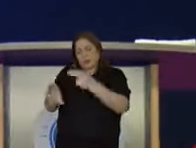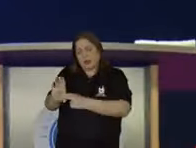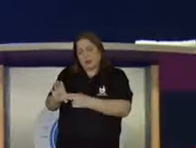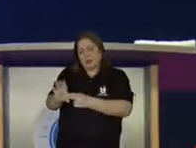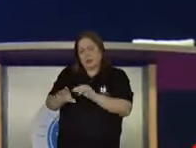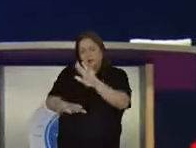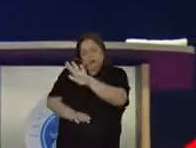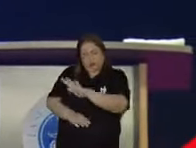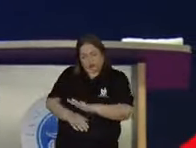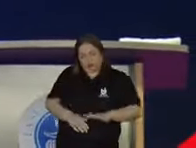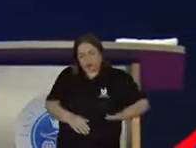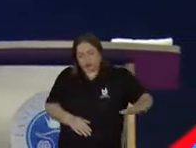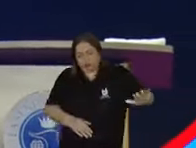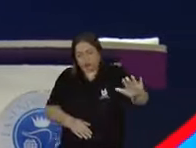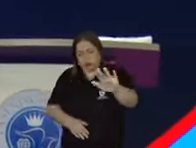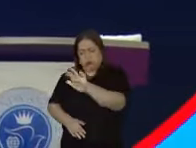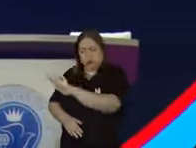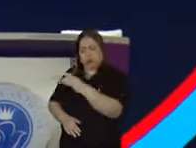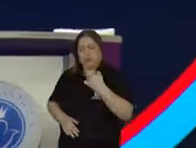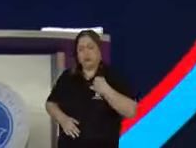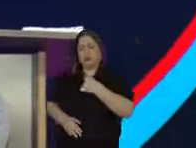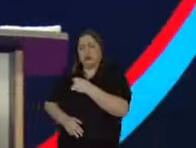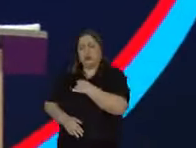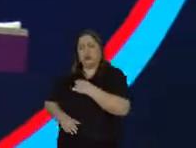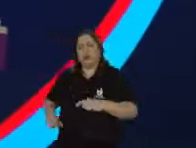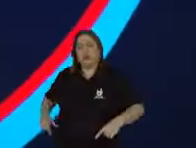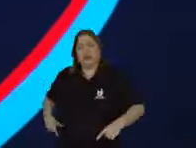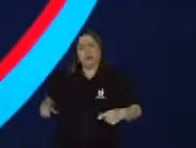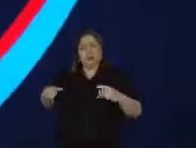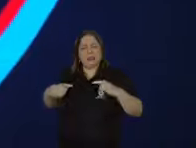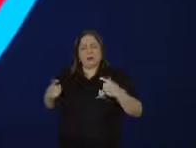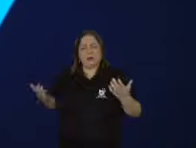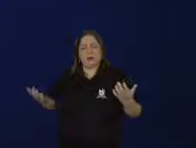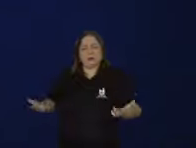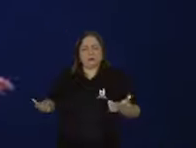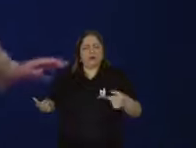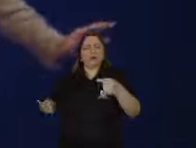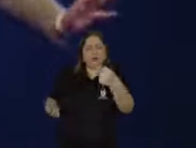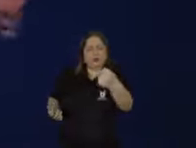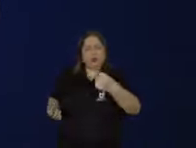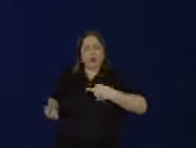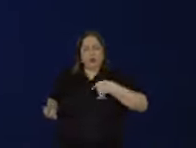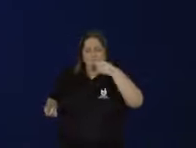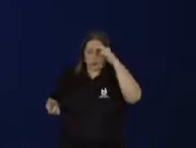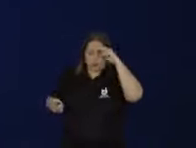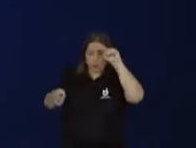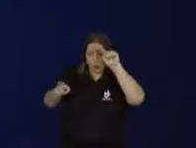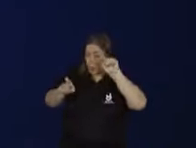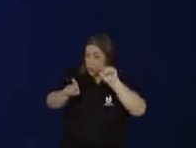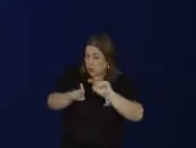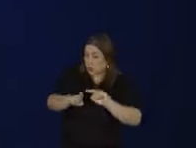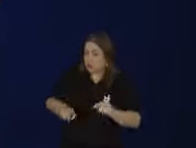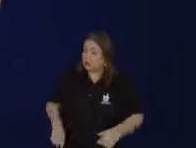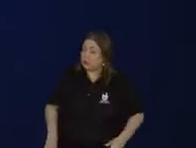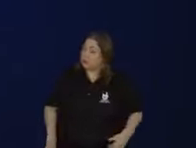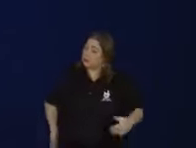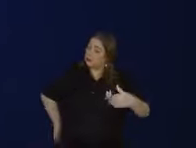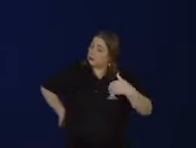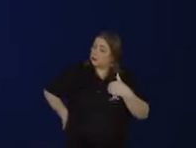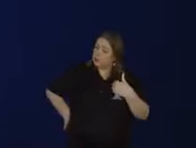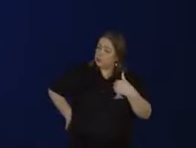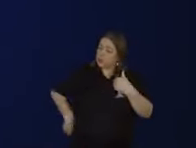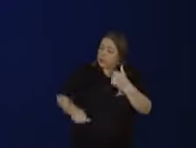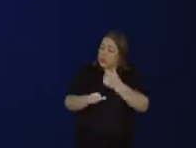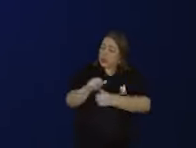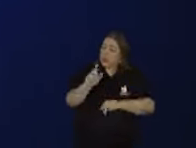escenario de nuestras vidas, creo que estaríamos de acuerdo en decir, ok, yo, cada uno de